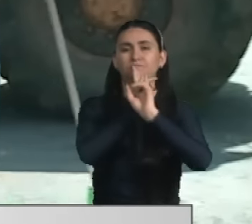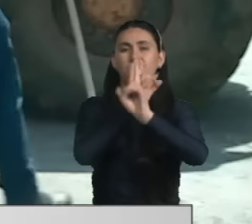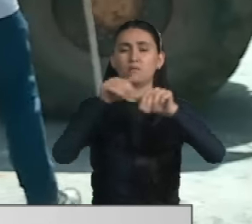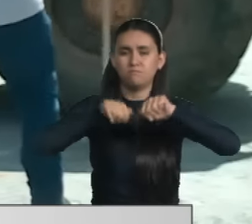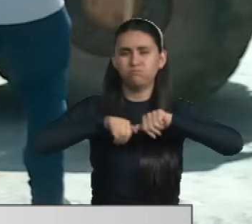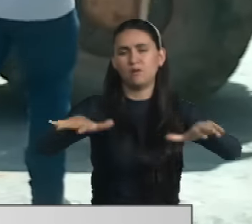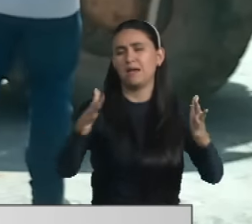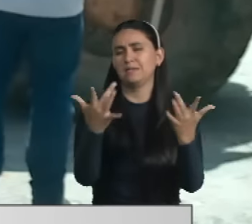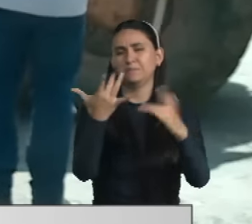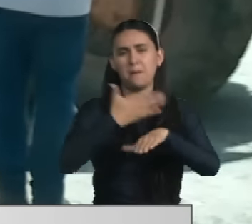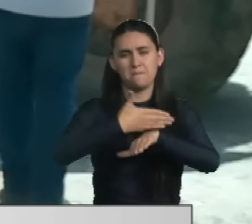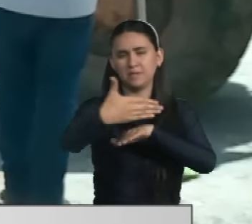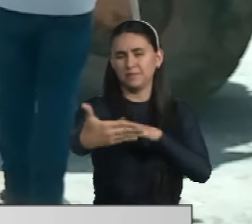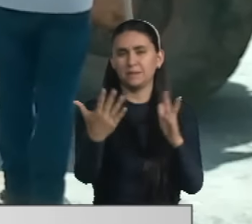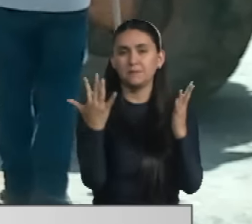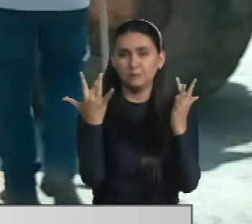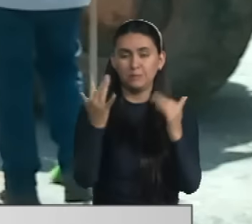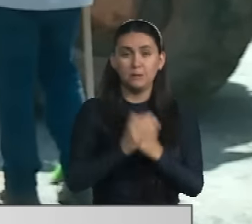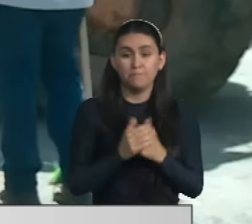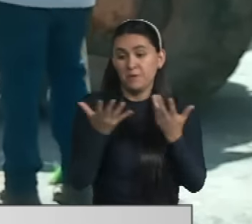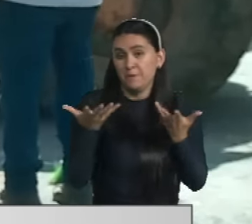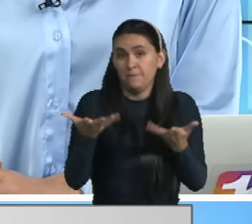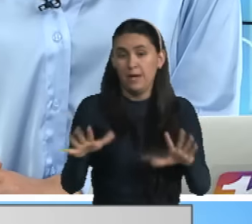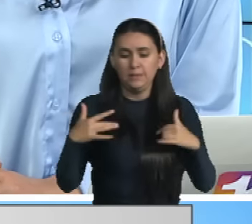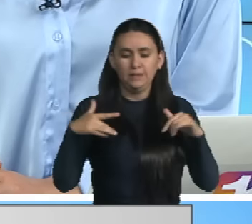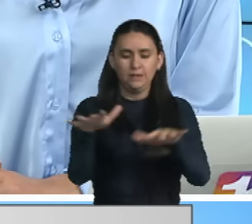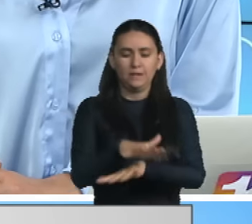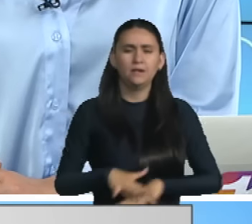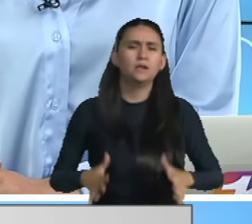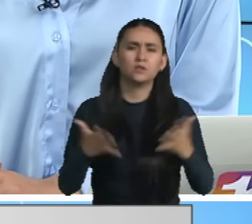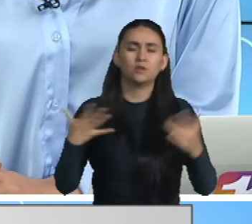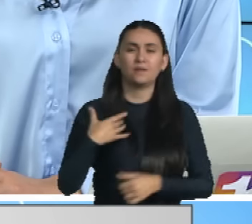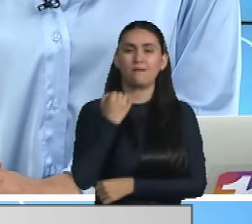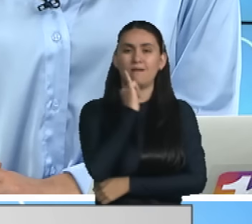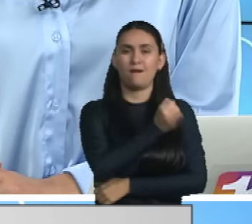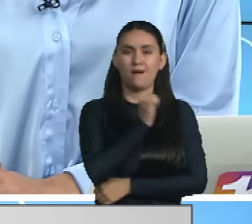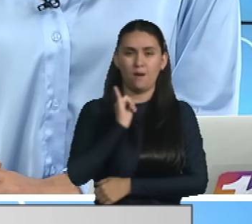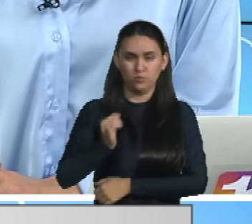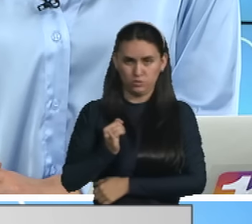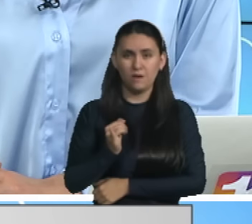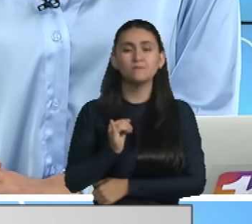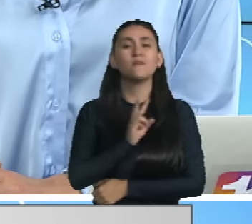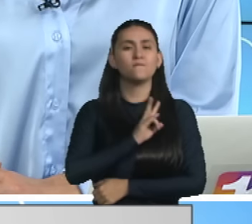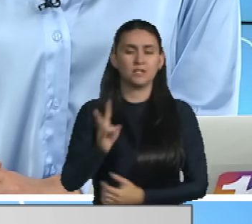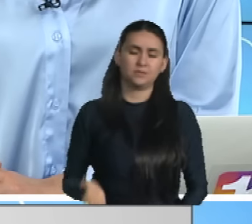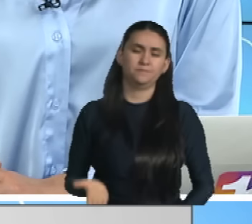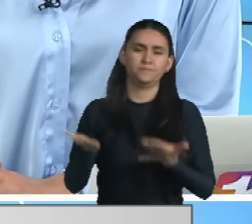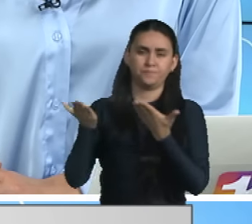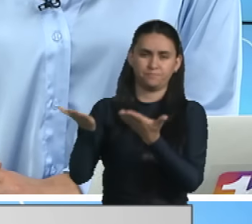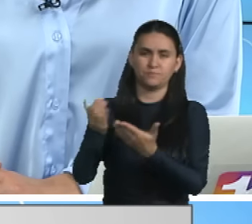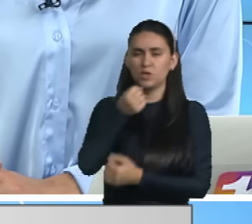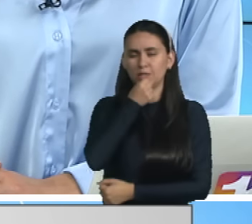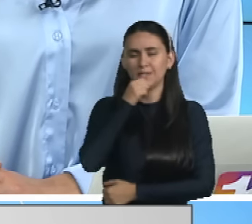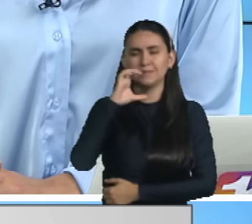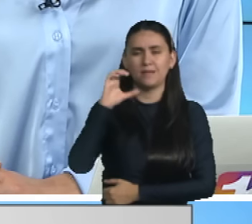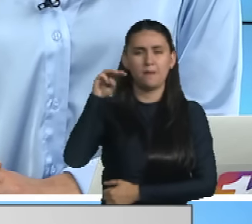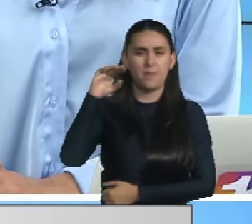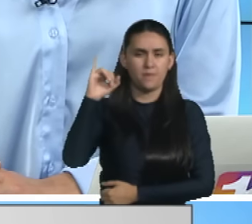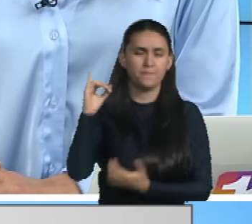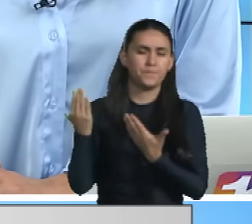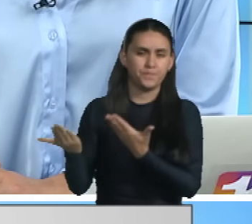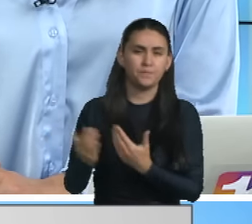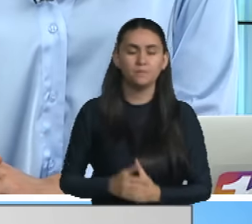de comunicación y a la opinión pública. Por el momento es la información desde el municipio de Jamundí, Valentina Villegas, Noticentro 1